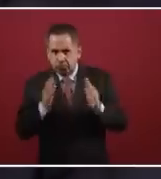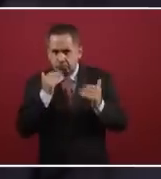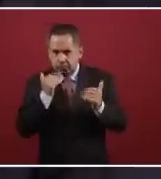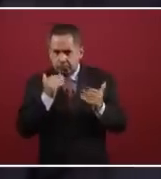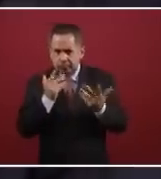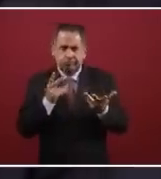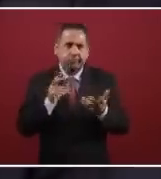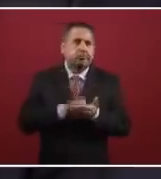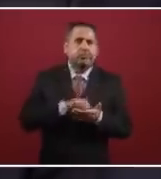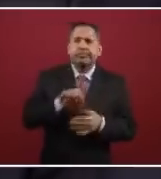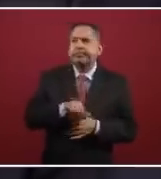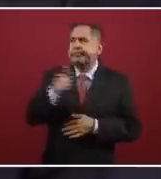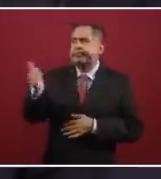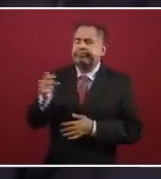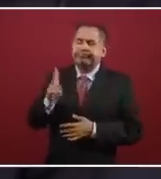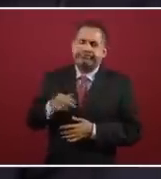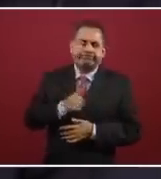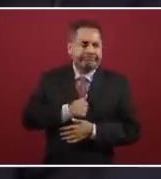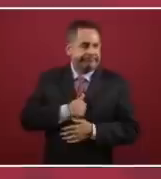desgraciadamente